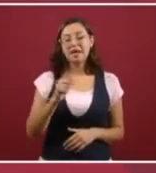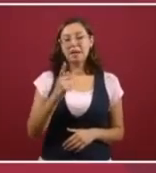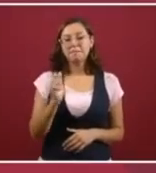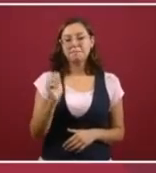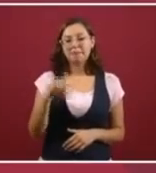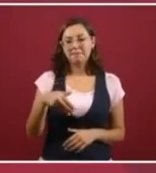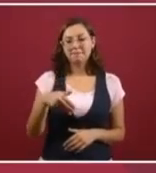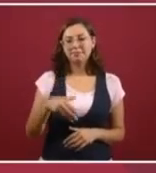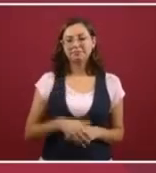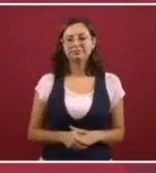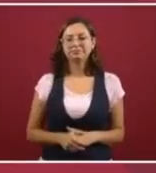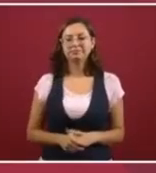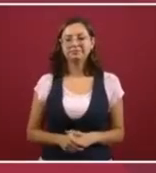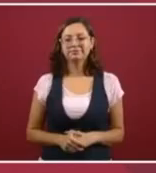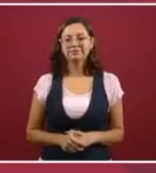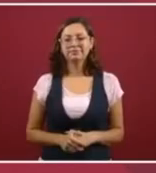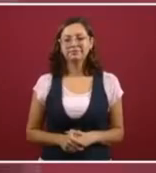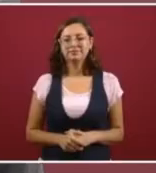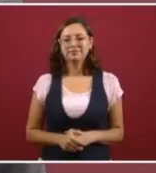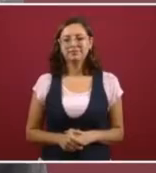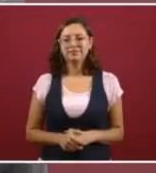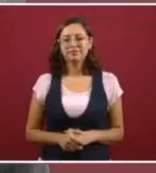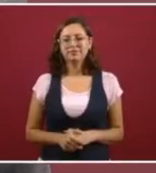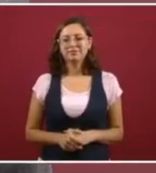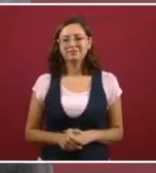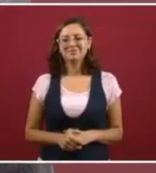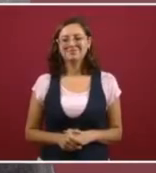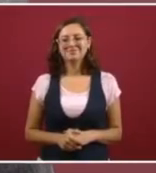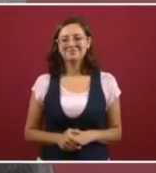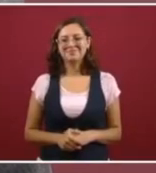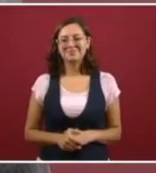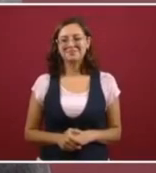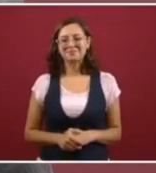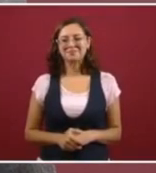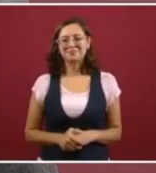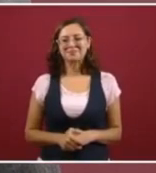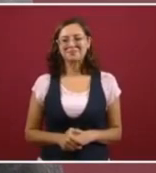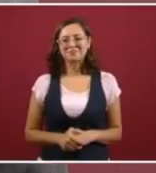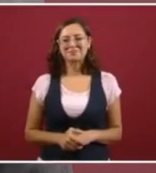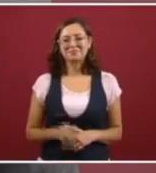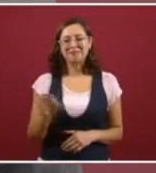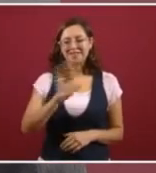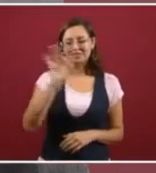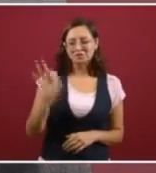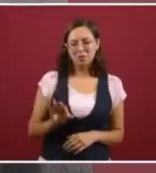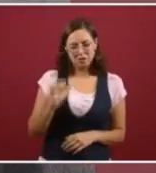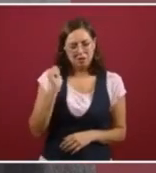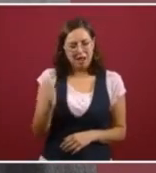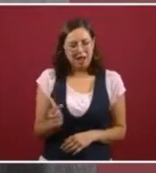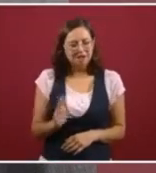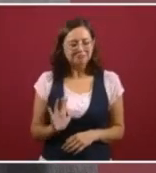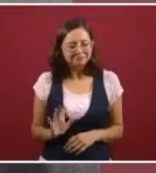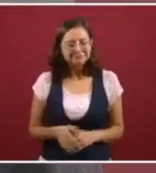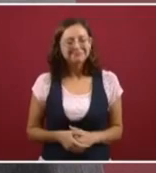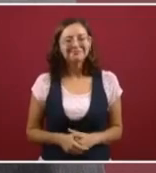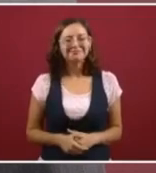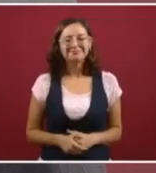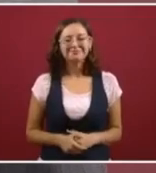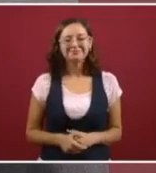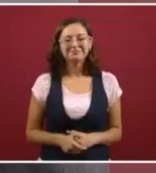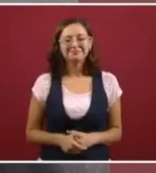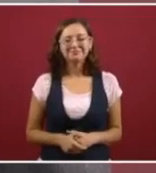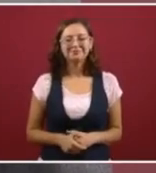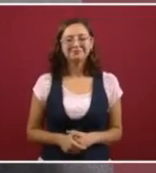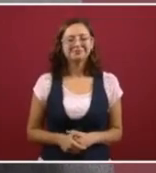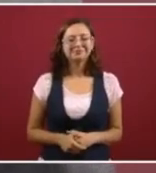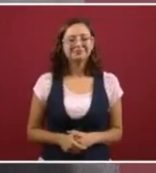Federal mostró su credencial otorgada por el Instituto Nacional de las Personas Adultas Mayores, INAPAM, y explicó que en México hay